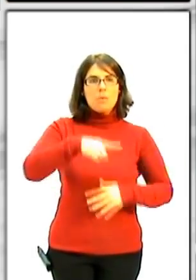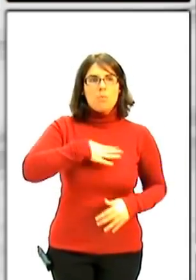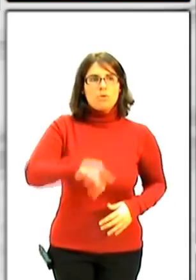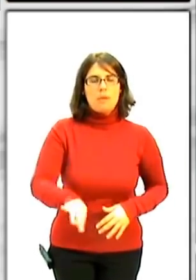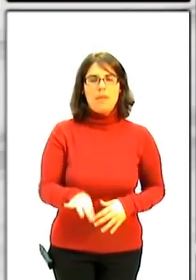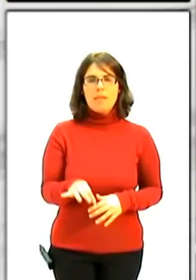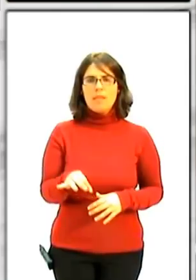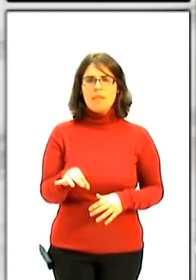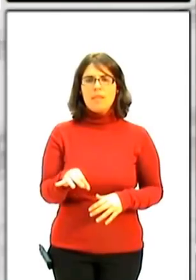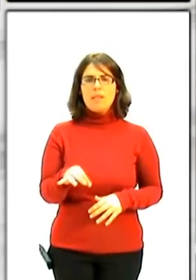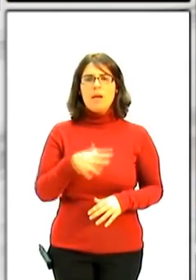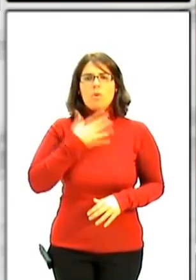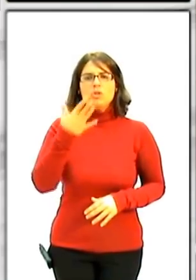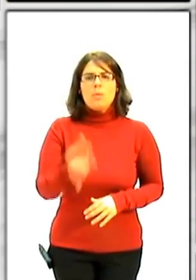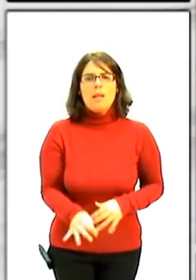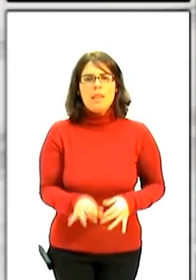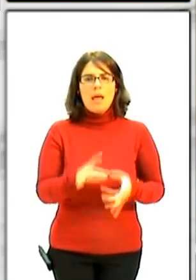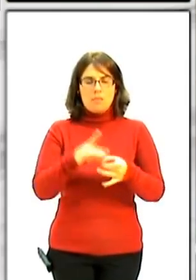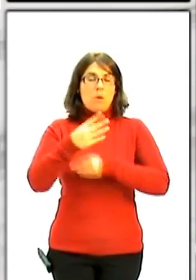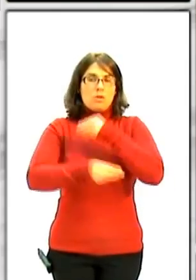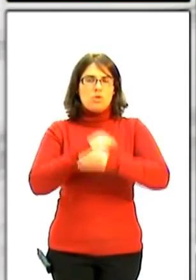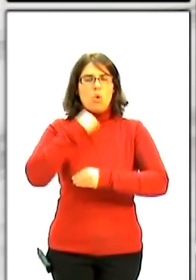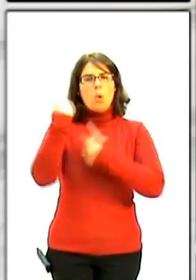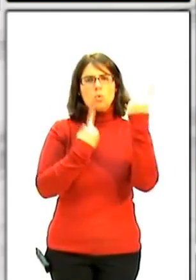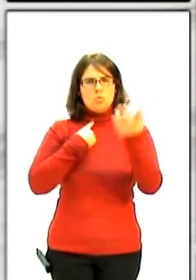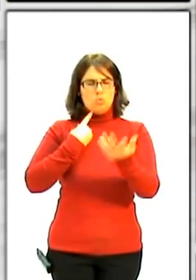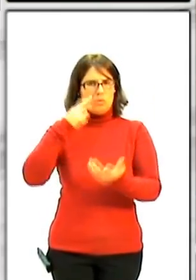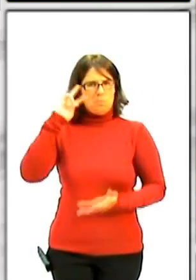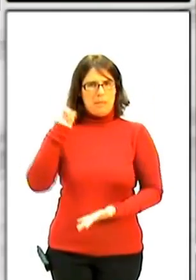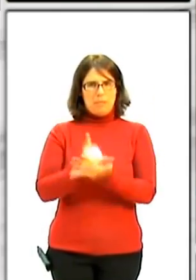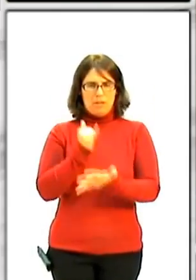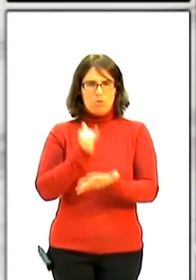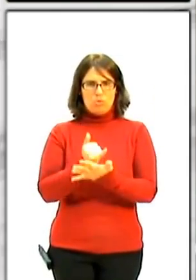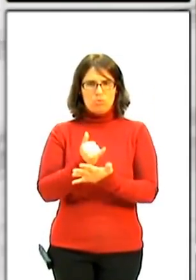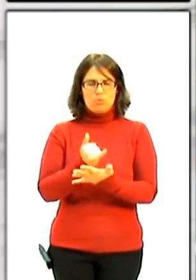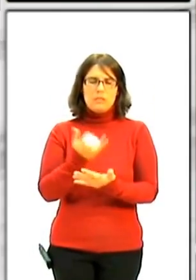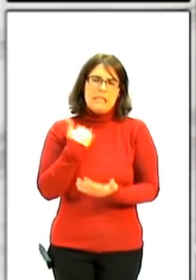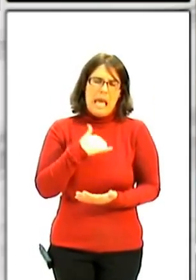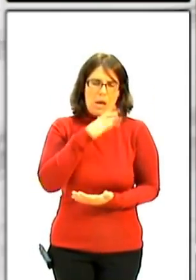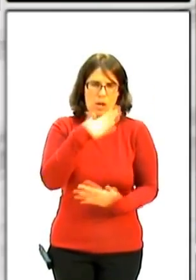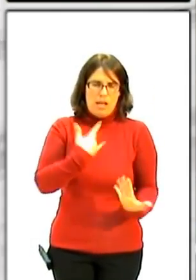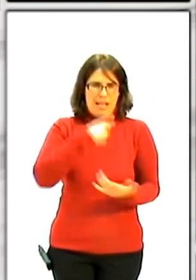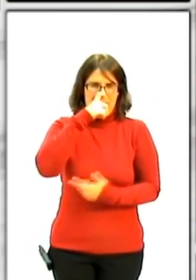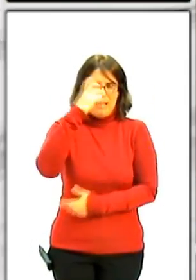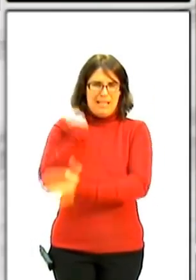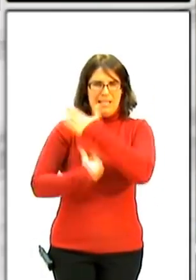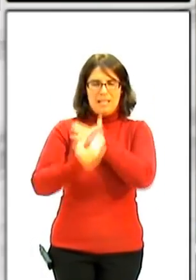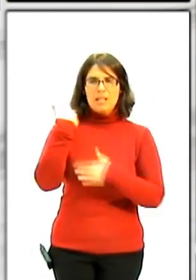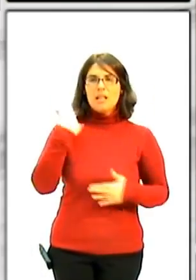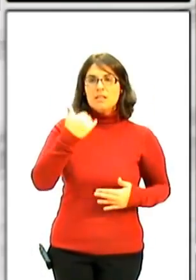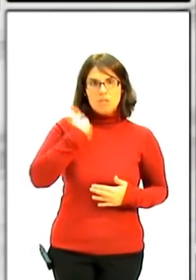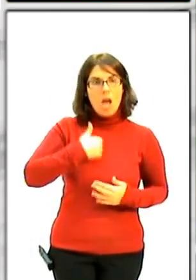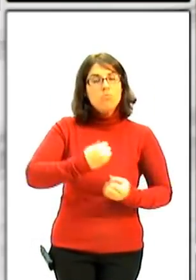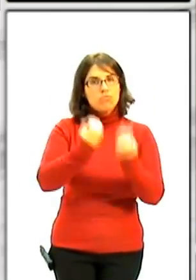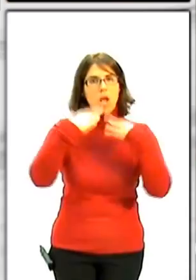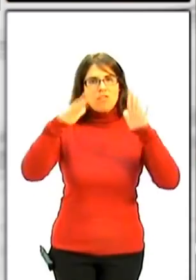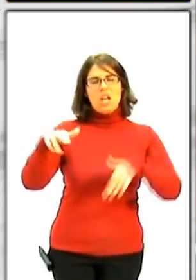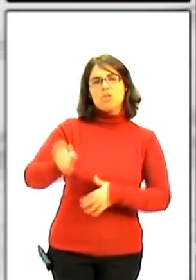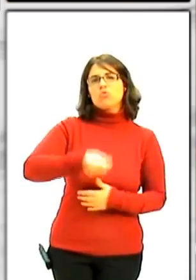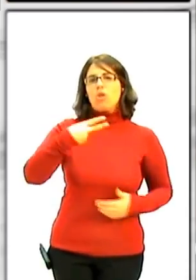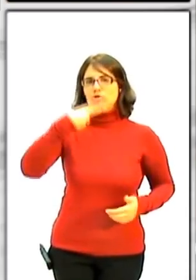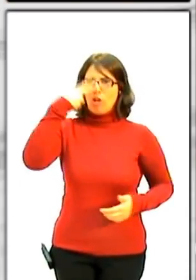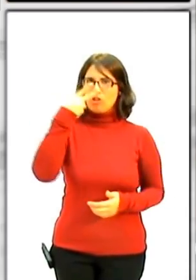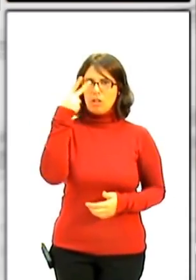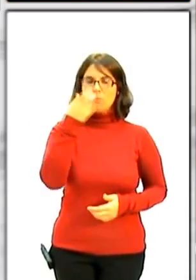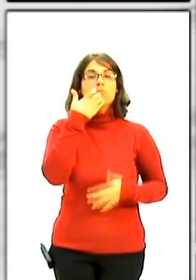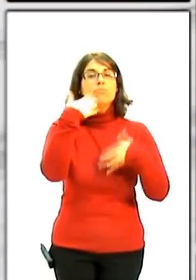es decir, hemos hecho algunos experimentos ya un poco antiguos, pero que dieron resultados muy interesantes, como pudo